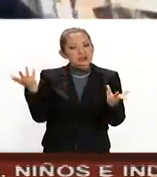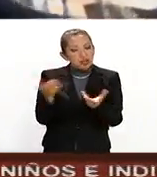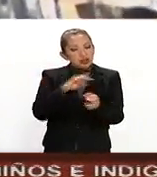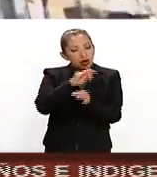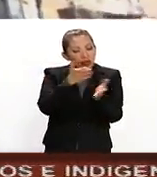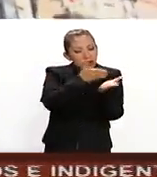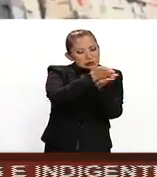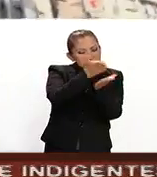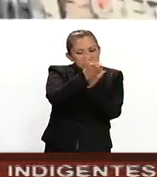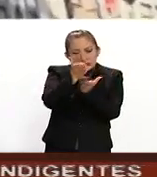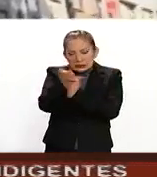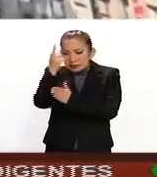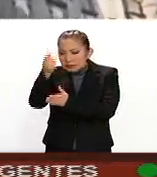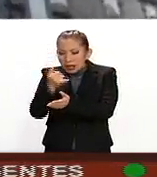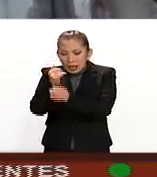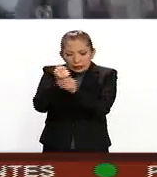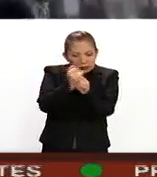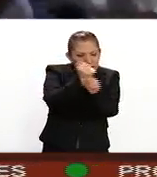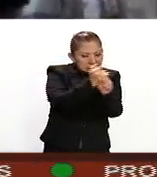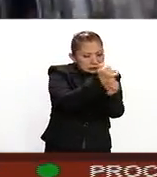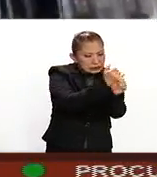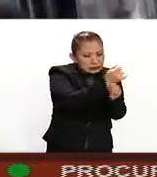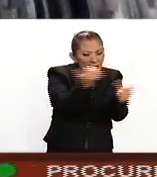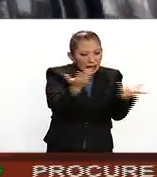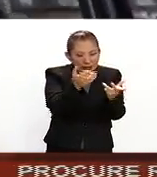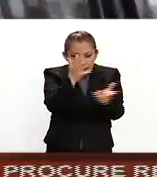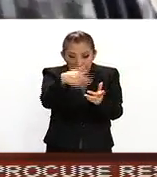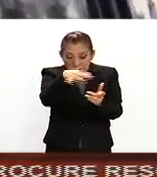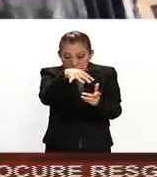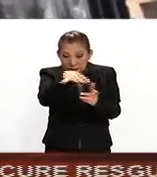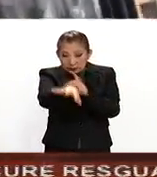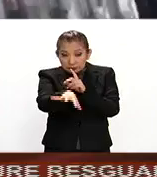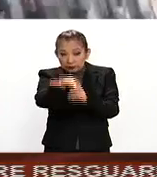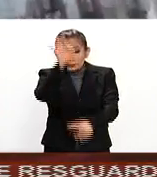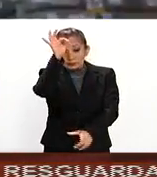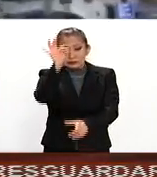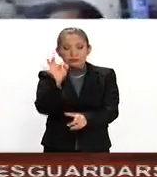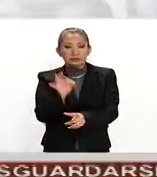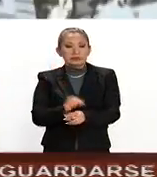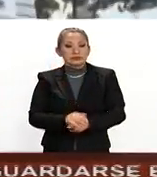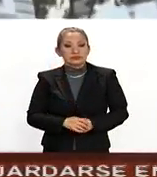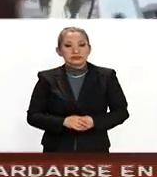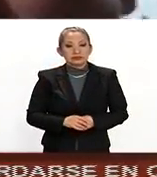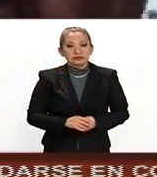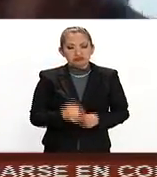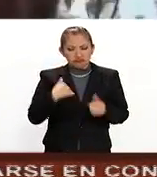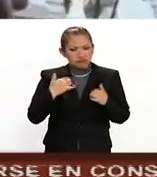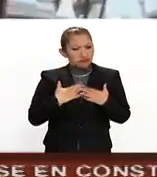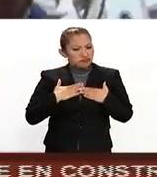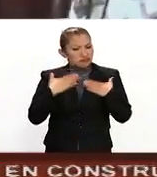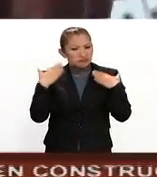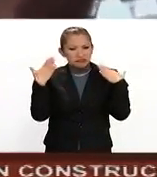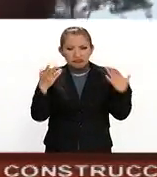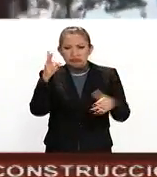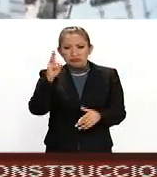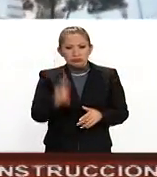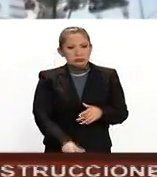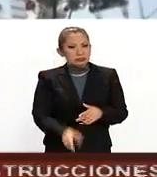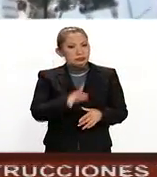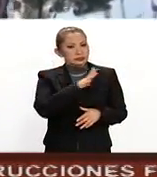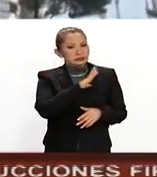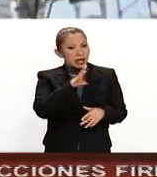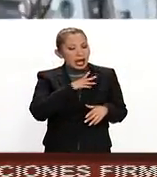las líneas que nos permitan llegar a su localización. Confío en que